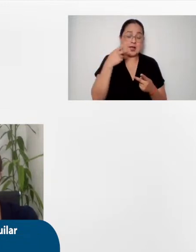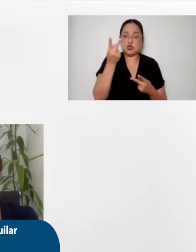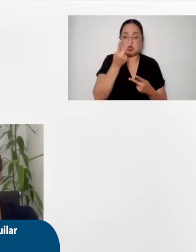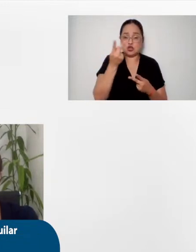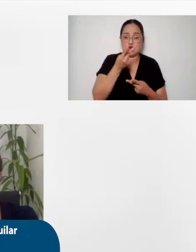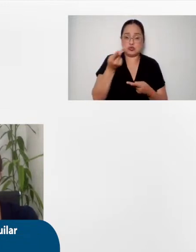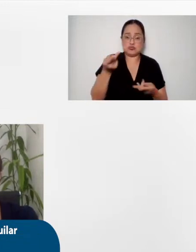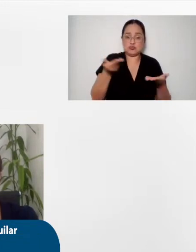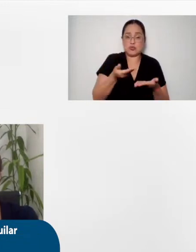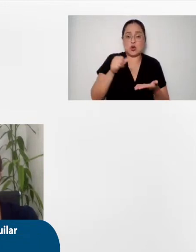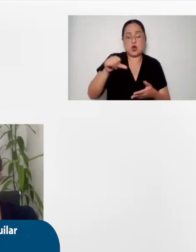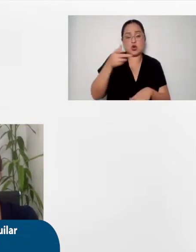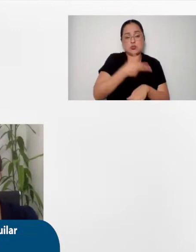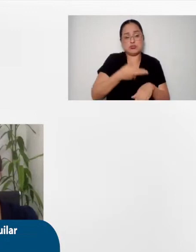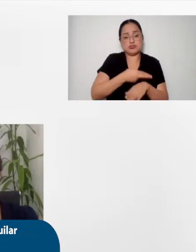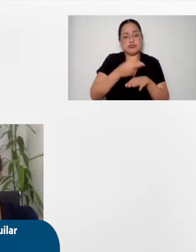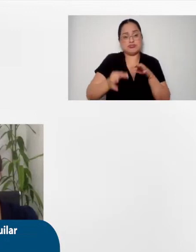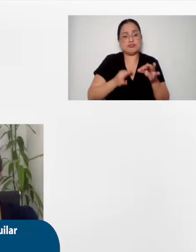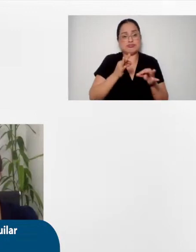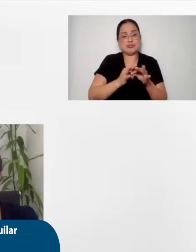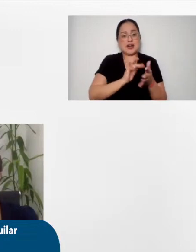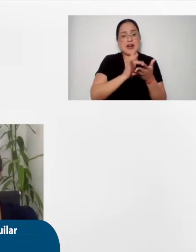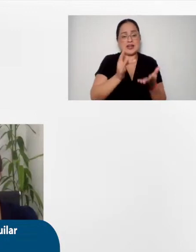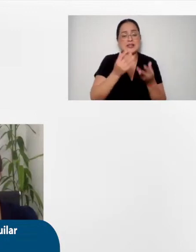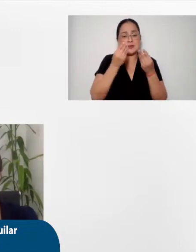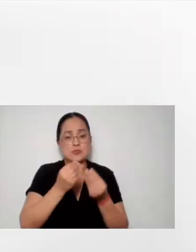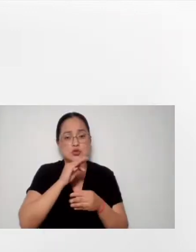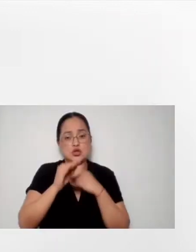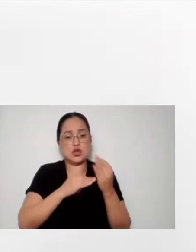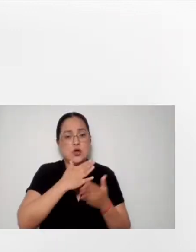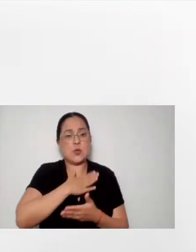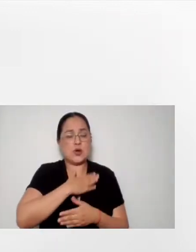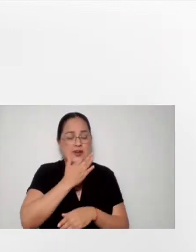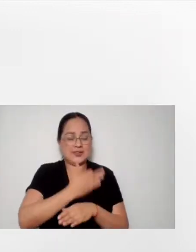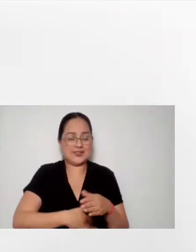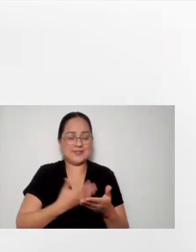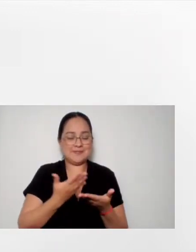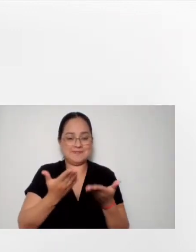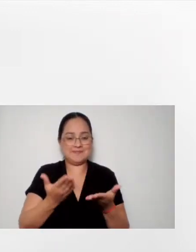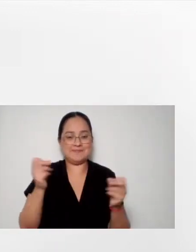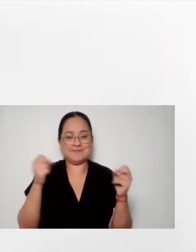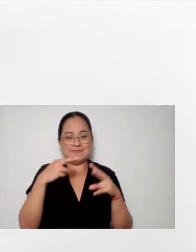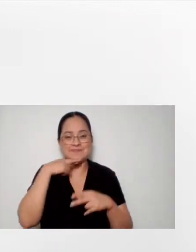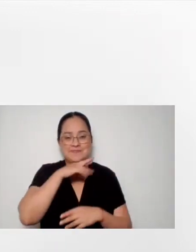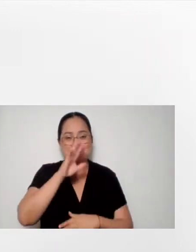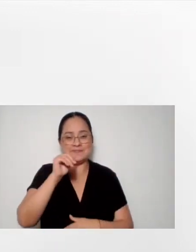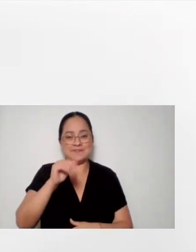esta ocasión. Muchas gracias a todos, que tengan una muy buena tarde. Hasta luego.